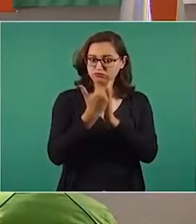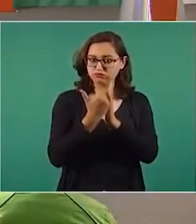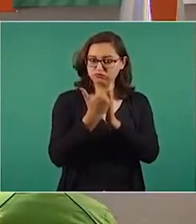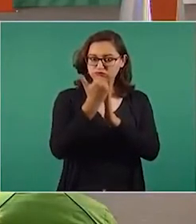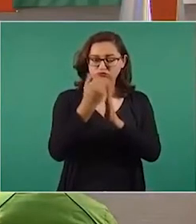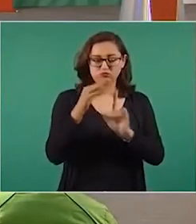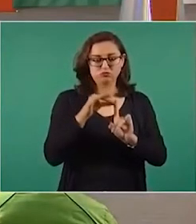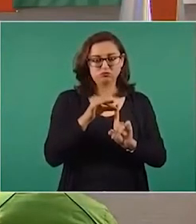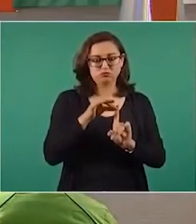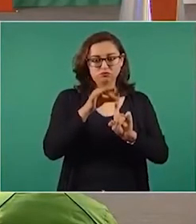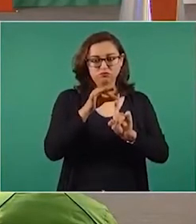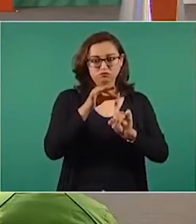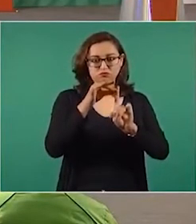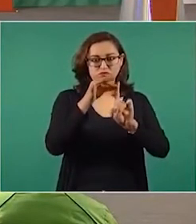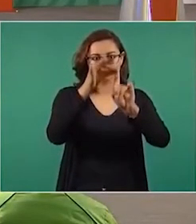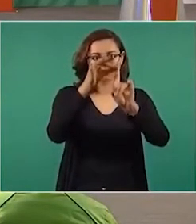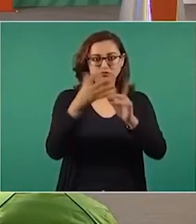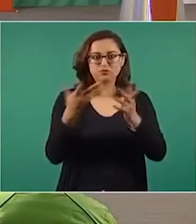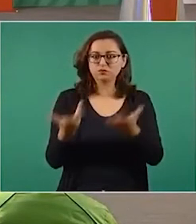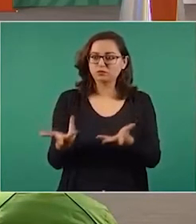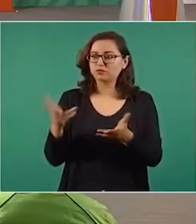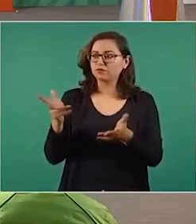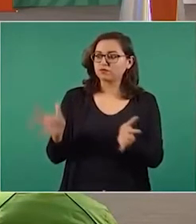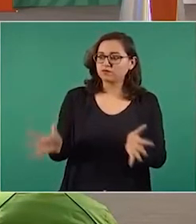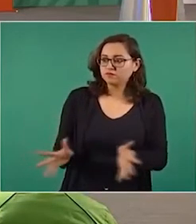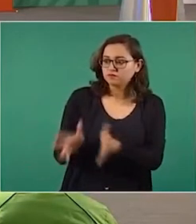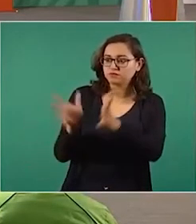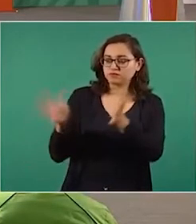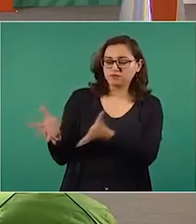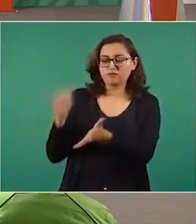le ayuda en todo.